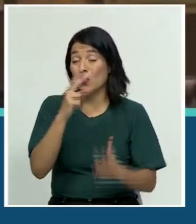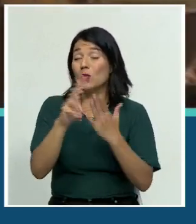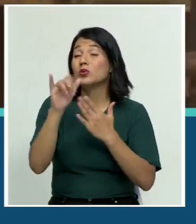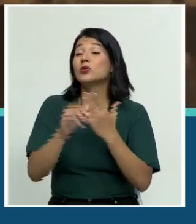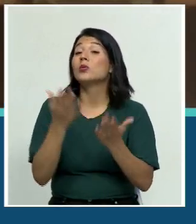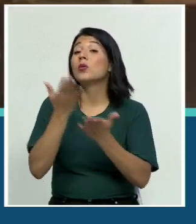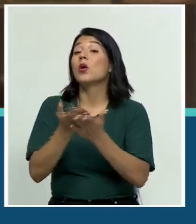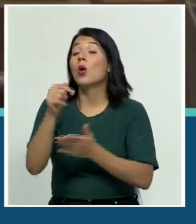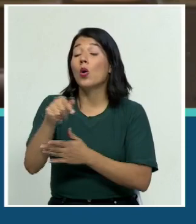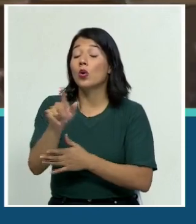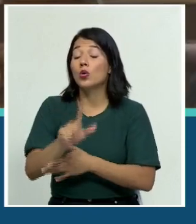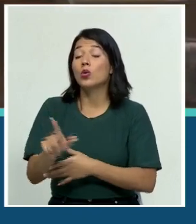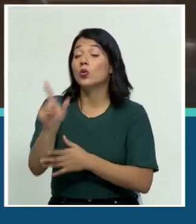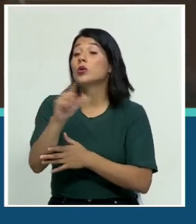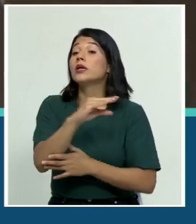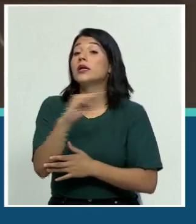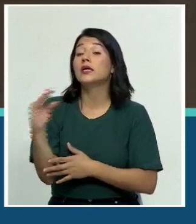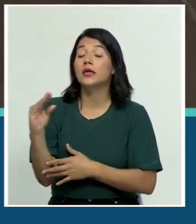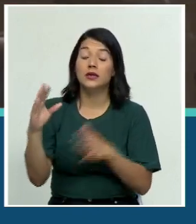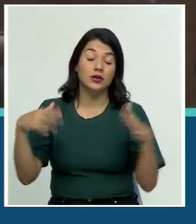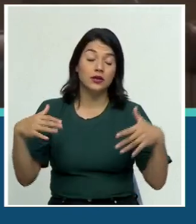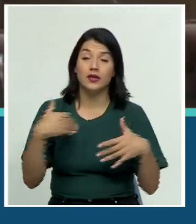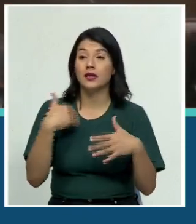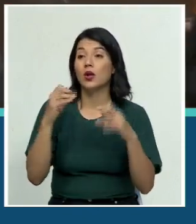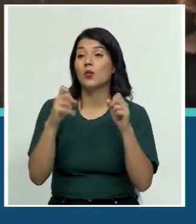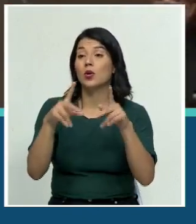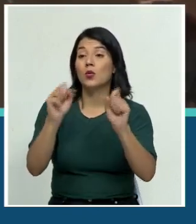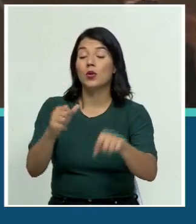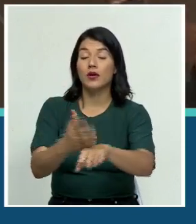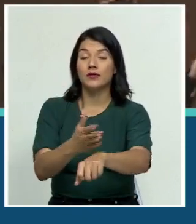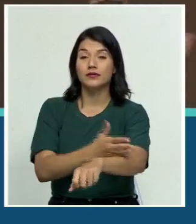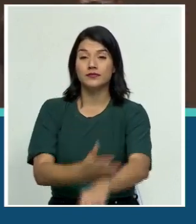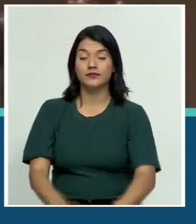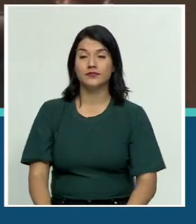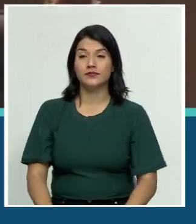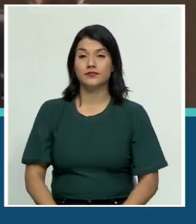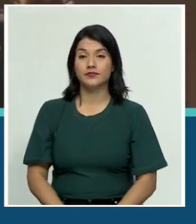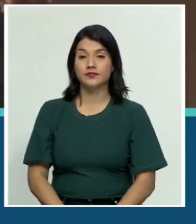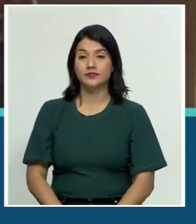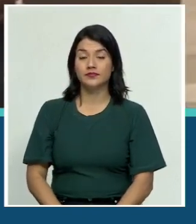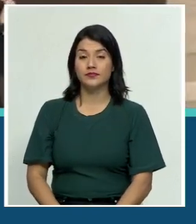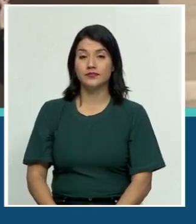este lunes y al cual no han tenido la oportunidad de analizar.